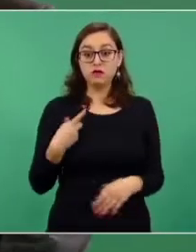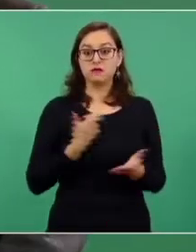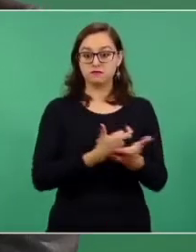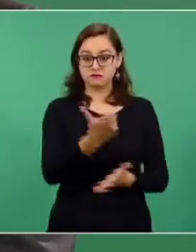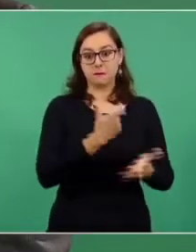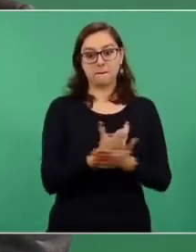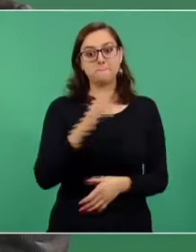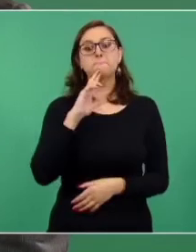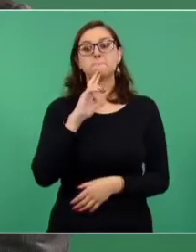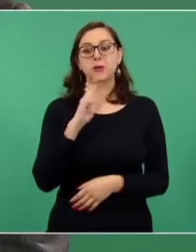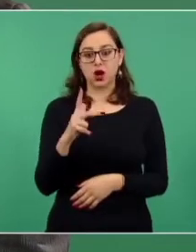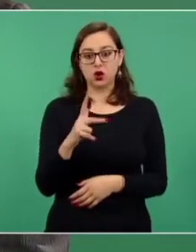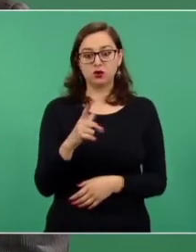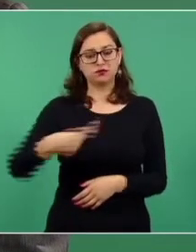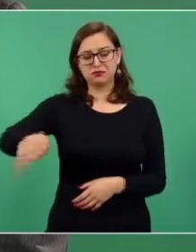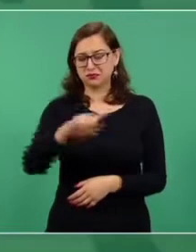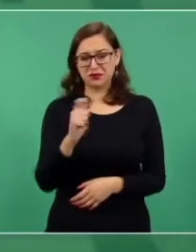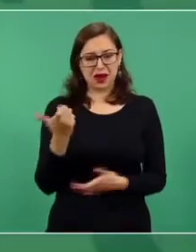poco